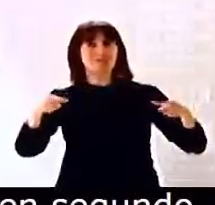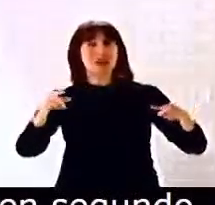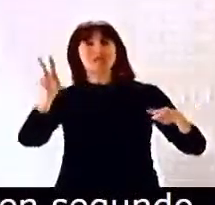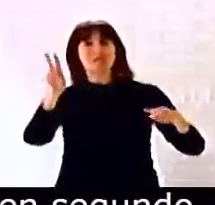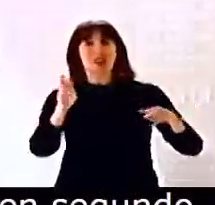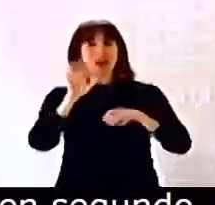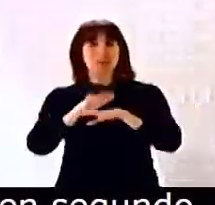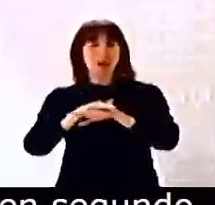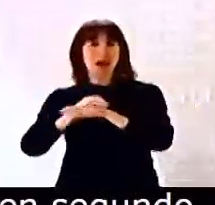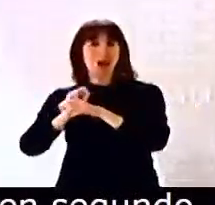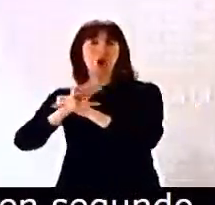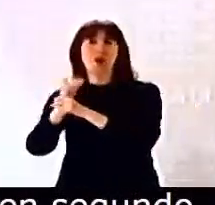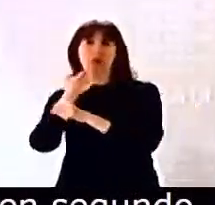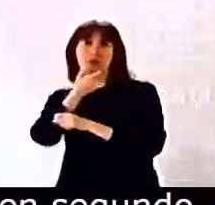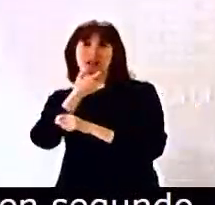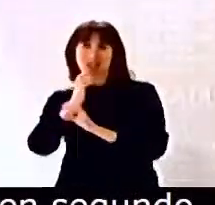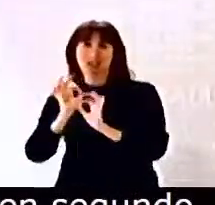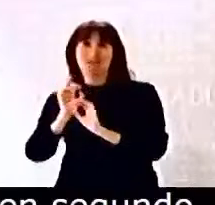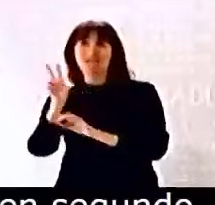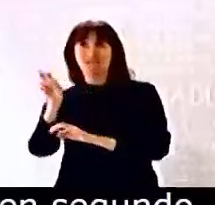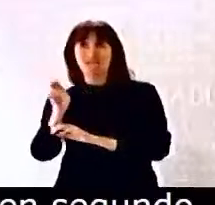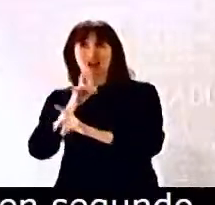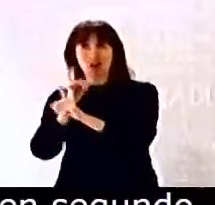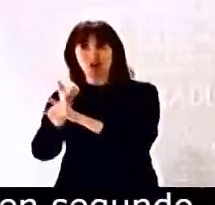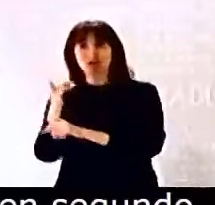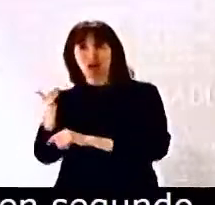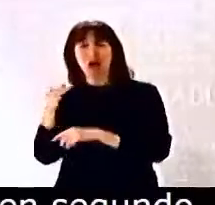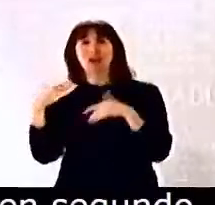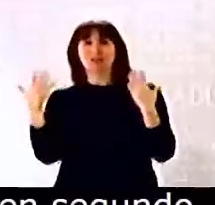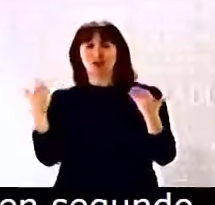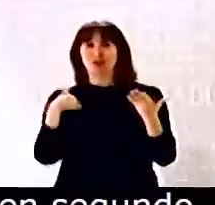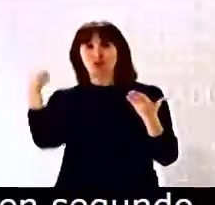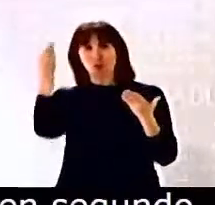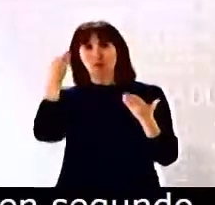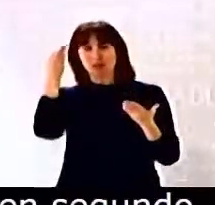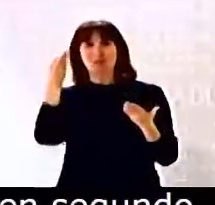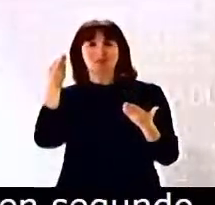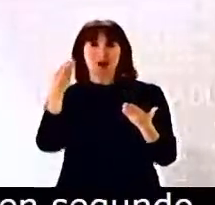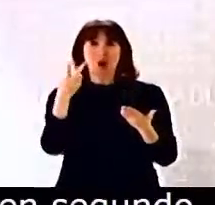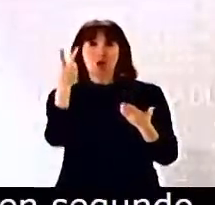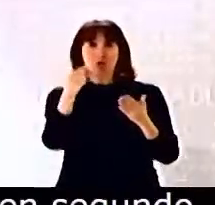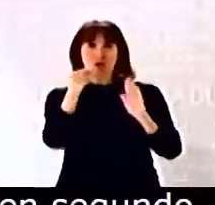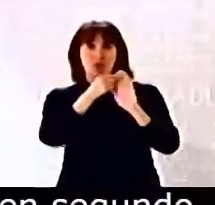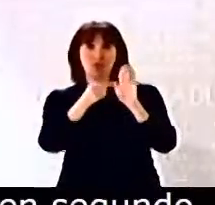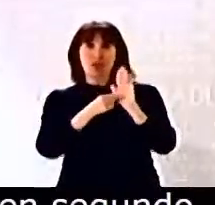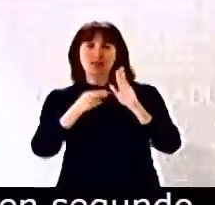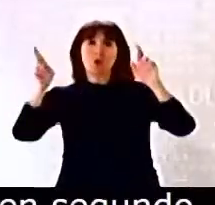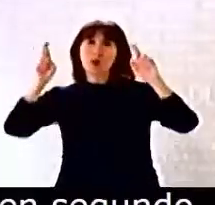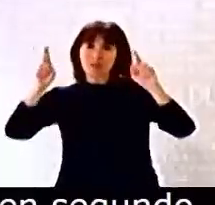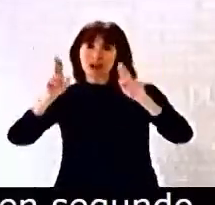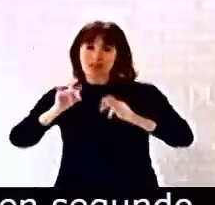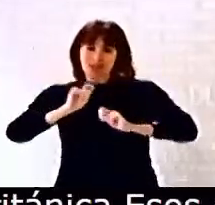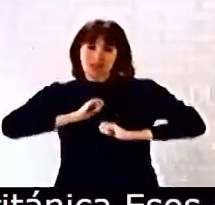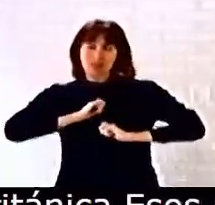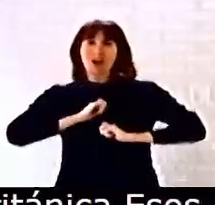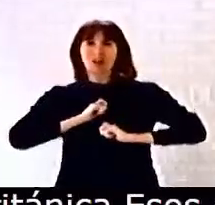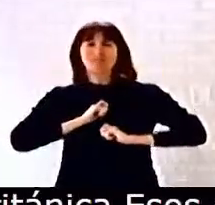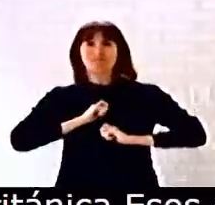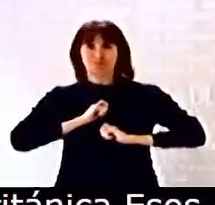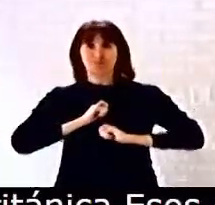¿no? Con lo cual, yo creo que esos dos datos para la esperanza